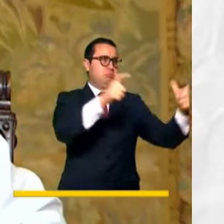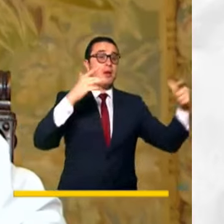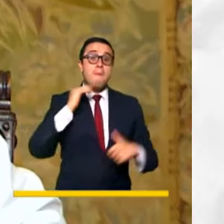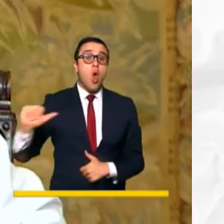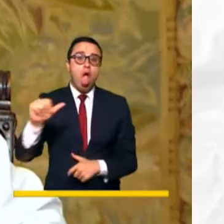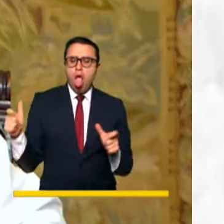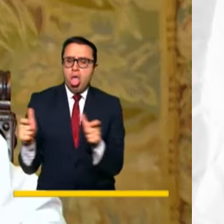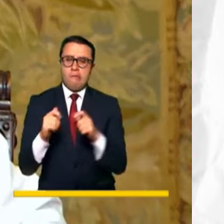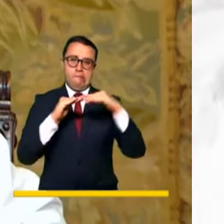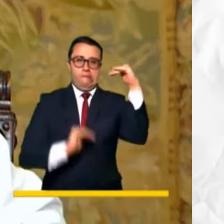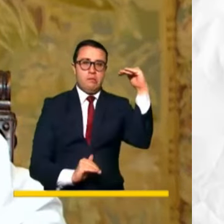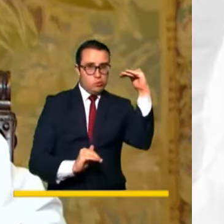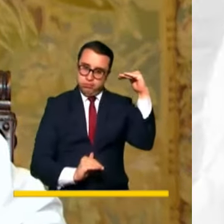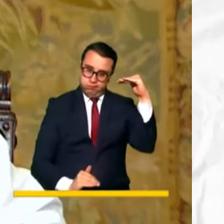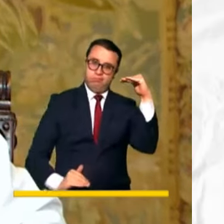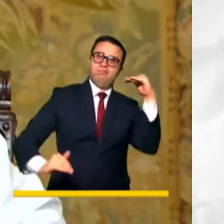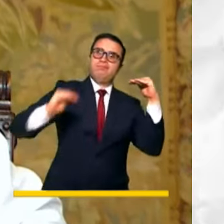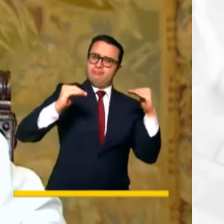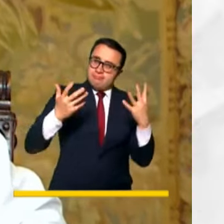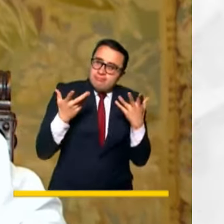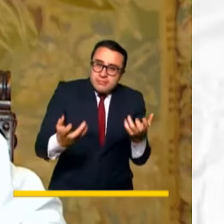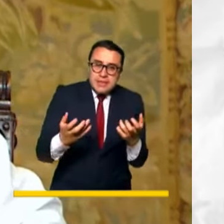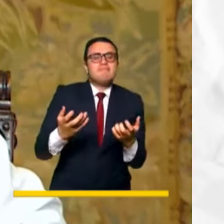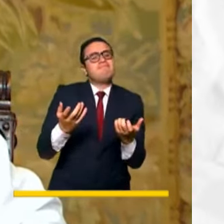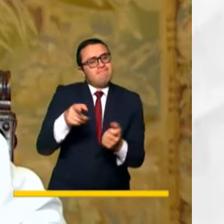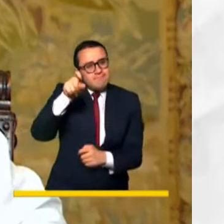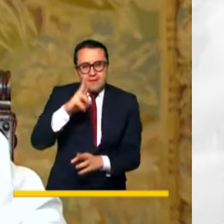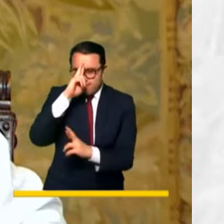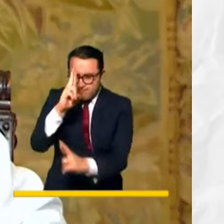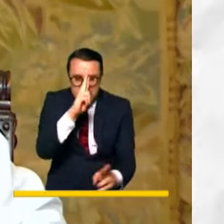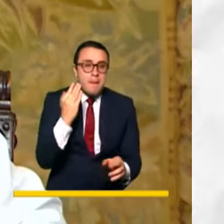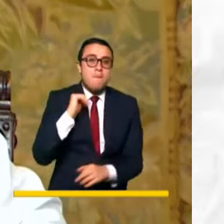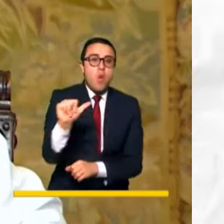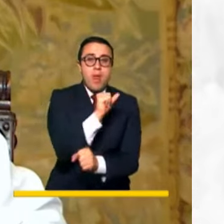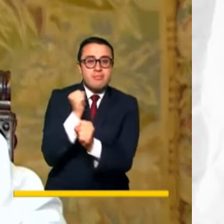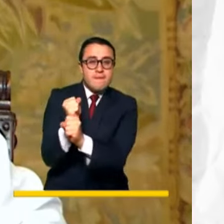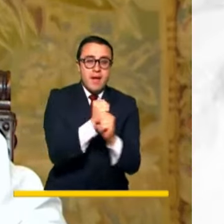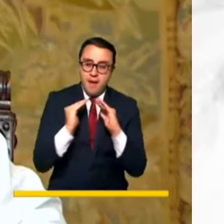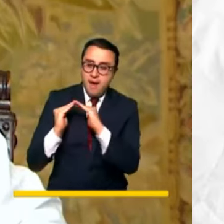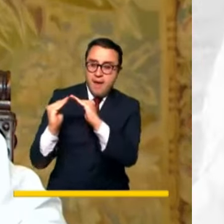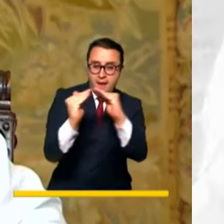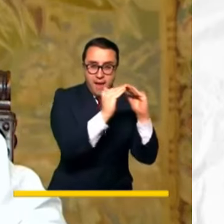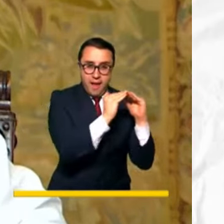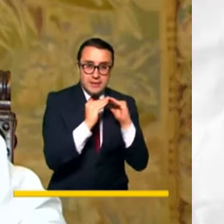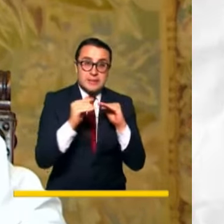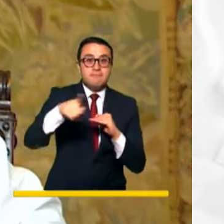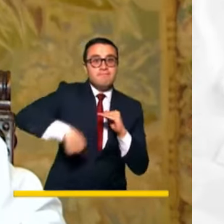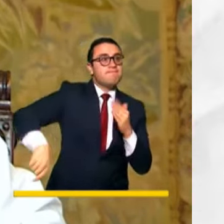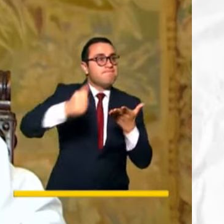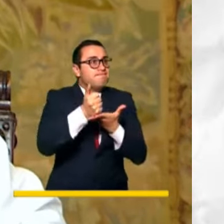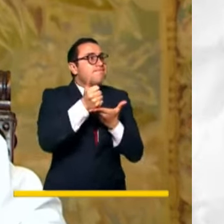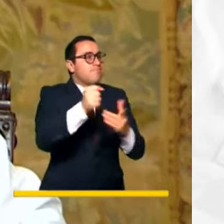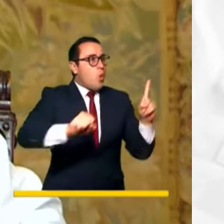reconocer el trabajo y el valor de las trabajadoras del hogar quienes sostienen con su labor a la sociedad